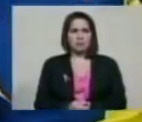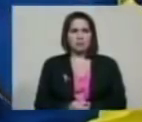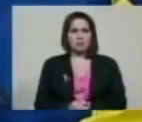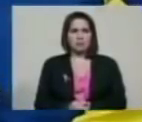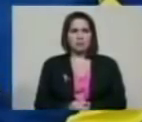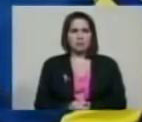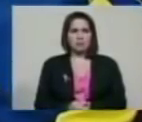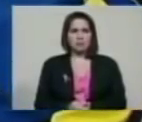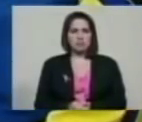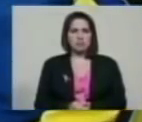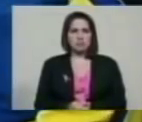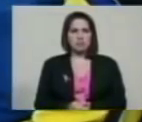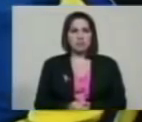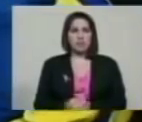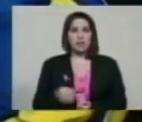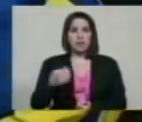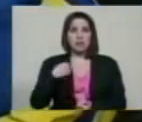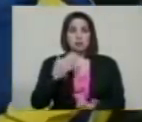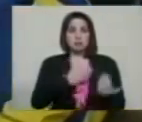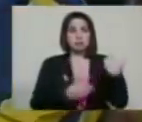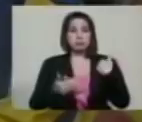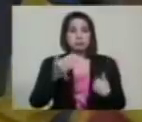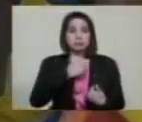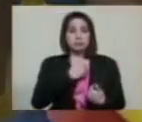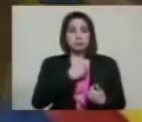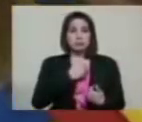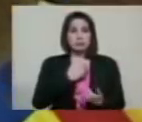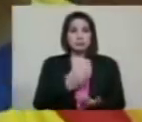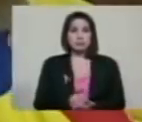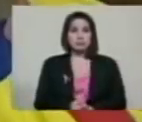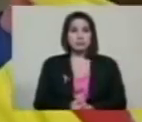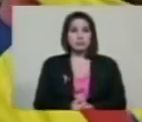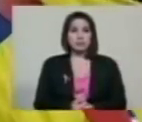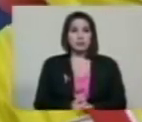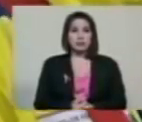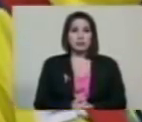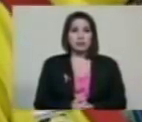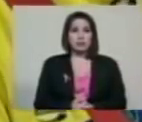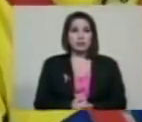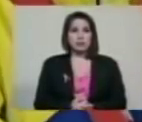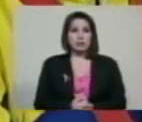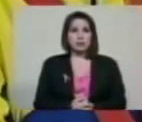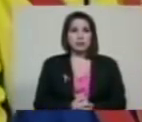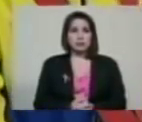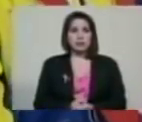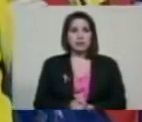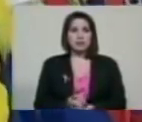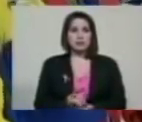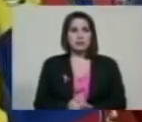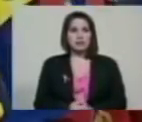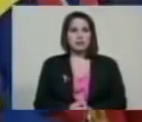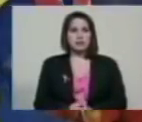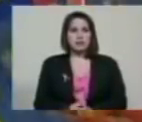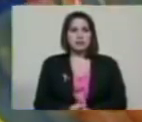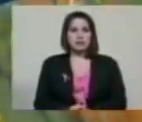Claro, cuando yo me lesioné, no volví a jugar full, tremenda lesión, agarré aquí en un músculo atrás. No me